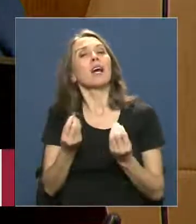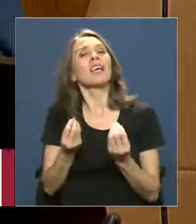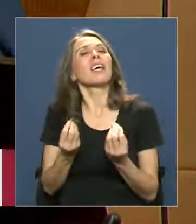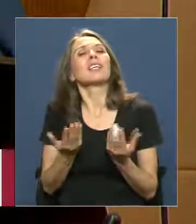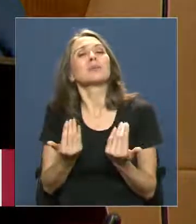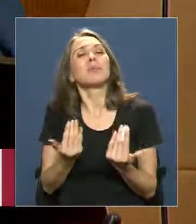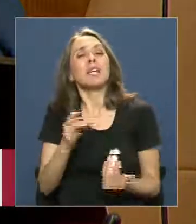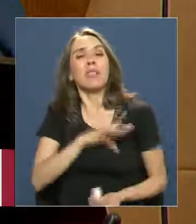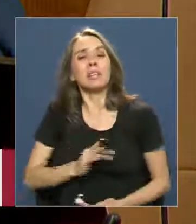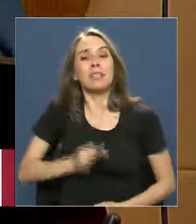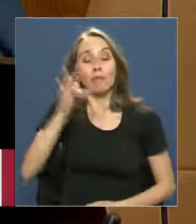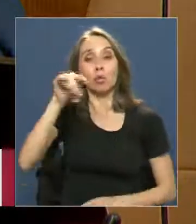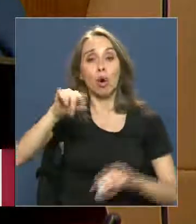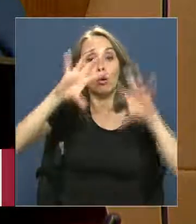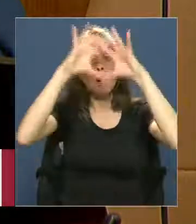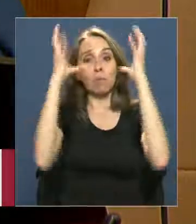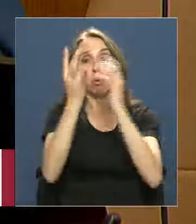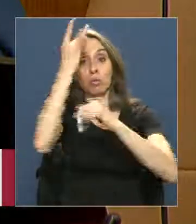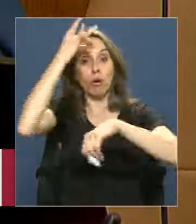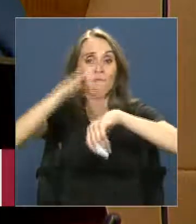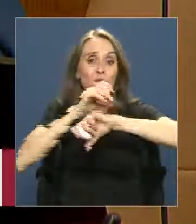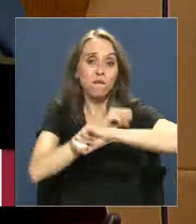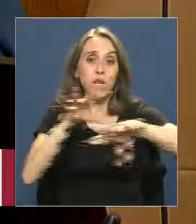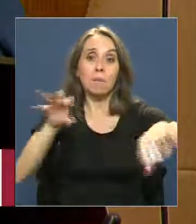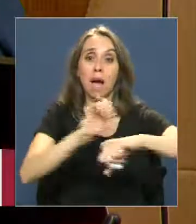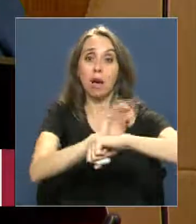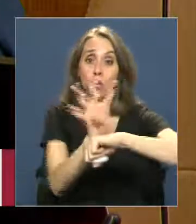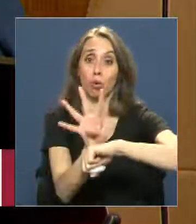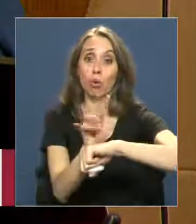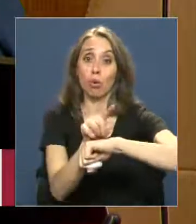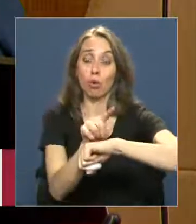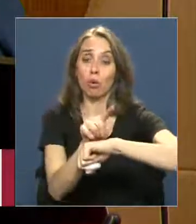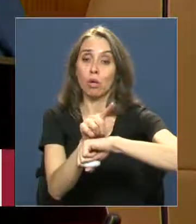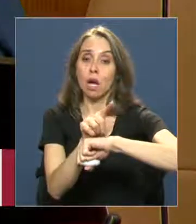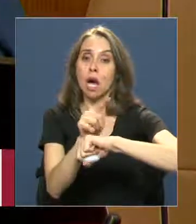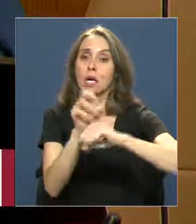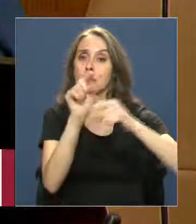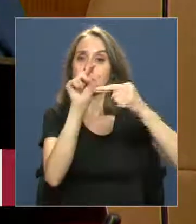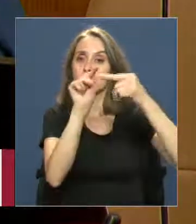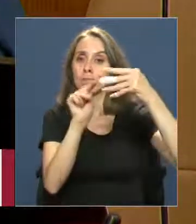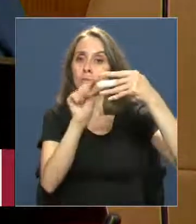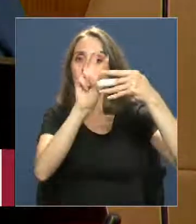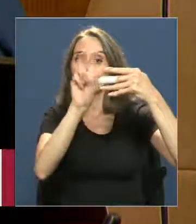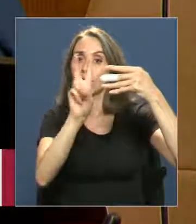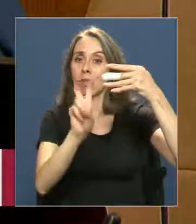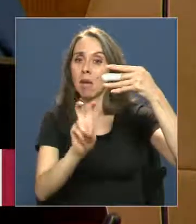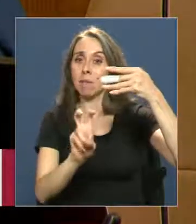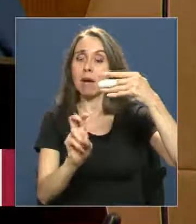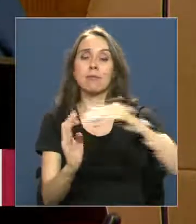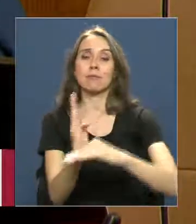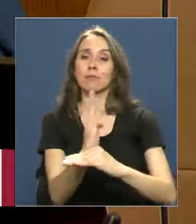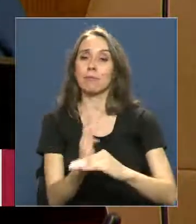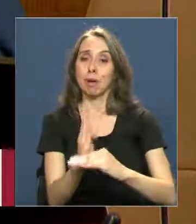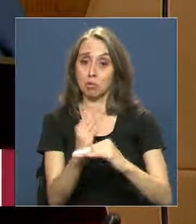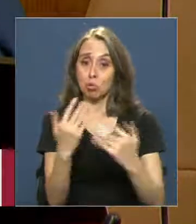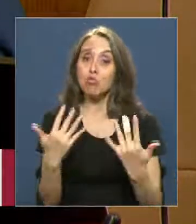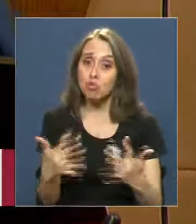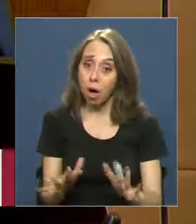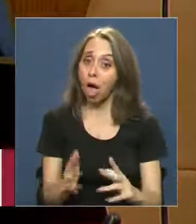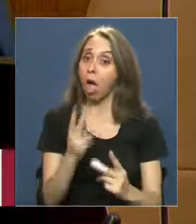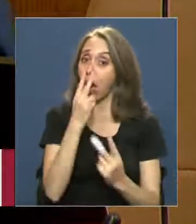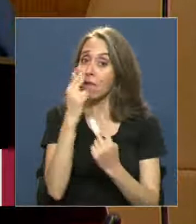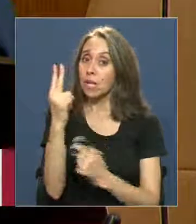pandemia hoy día pone en el centro los temas que son esenciales. Lo hemos visto,